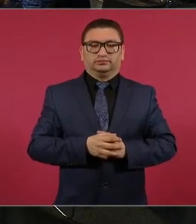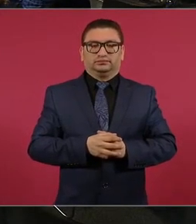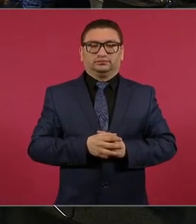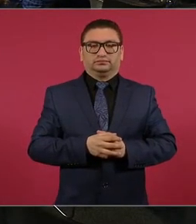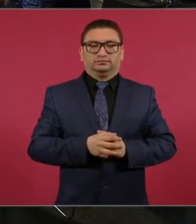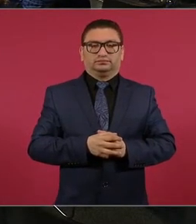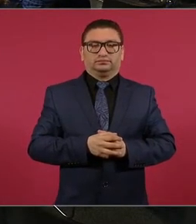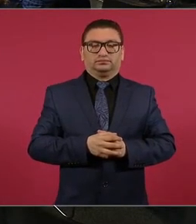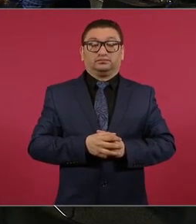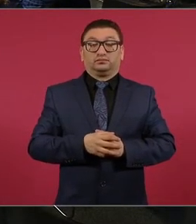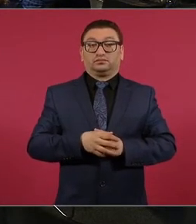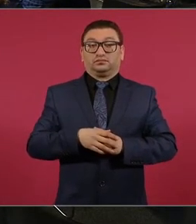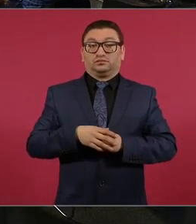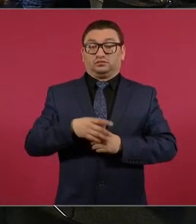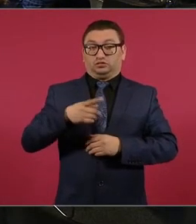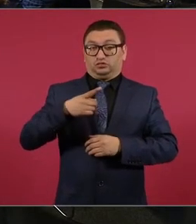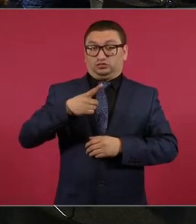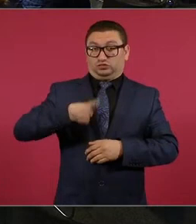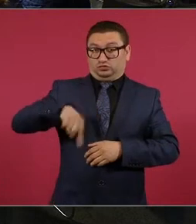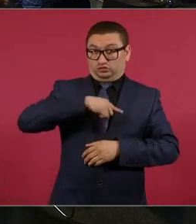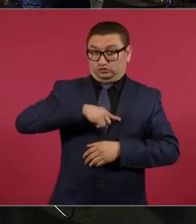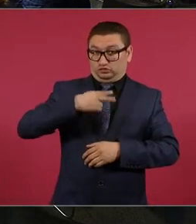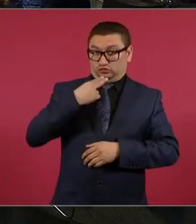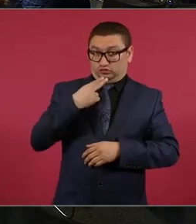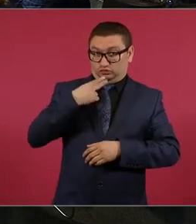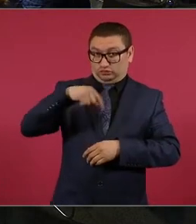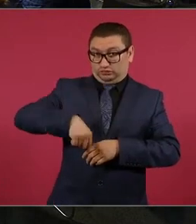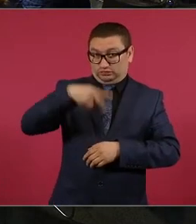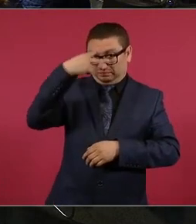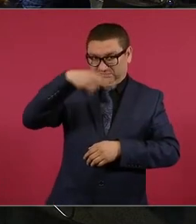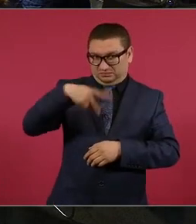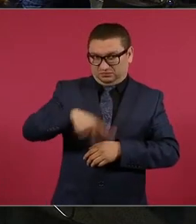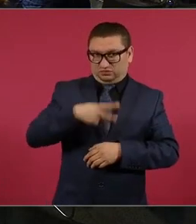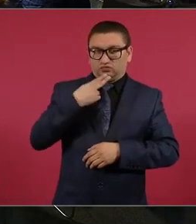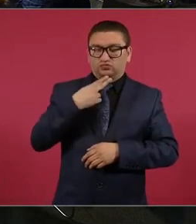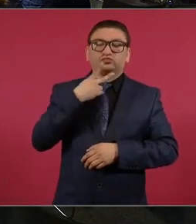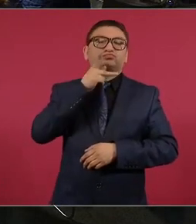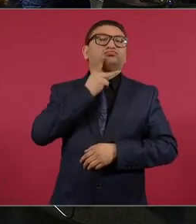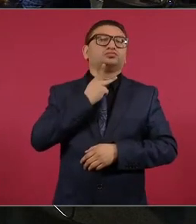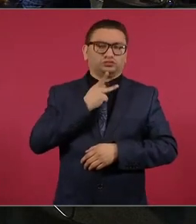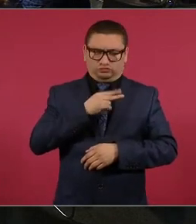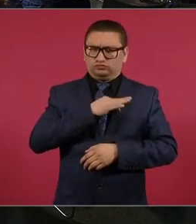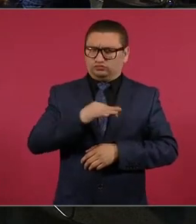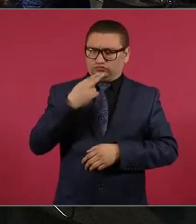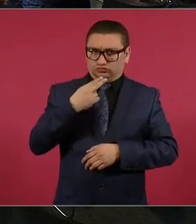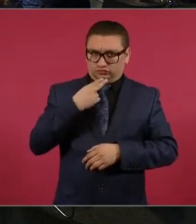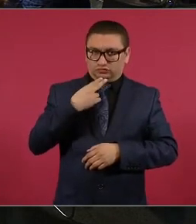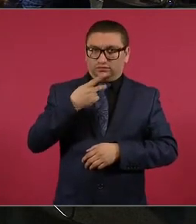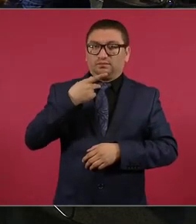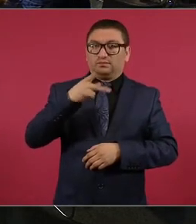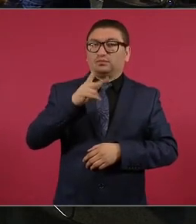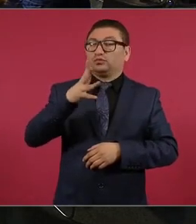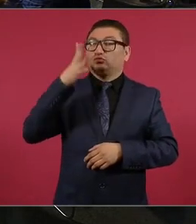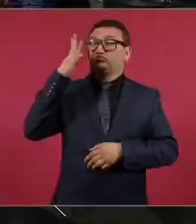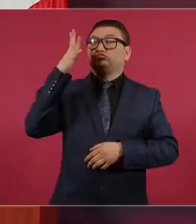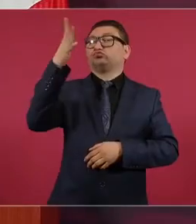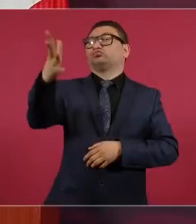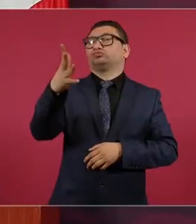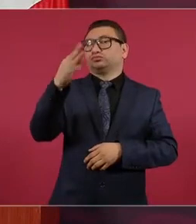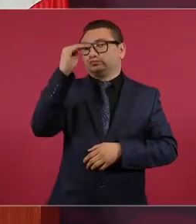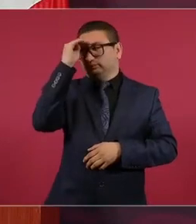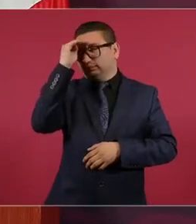para lo que consumimos de petróleo pero hacia el